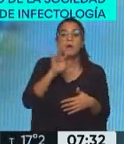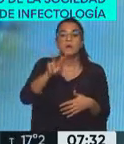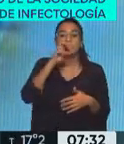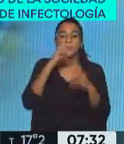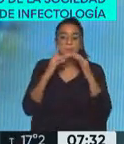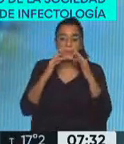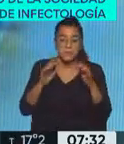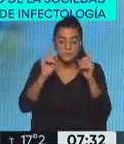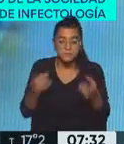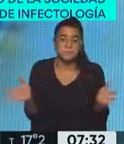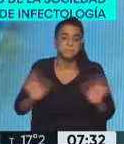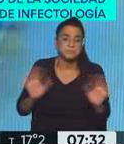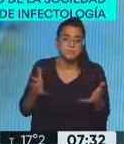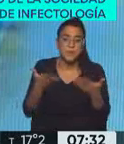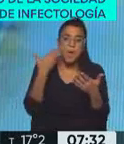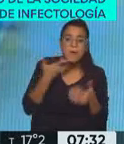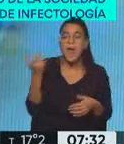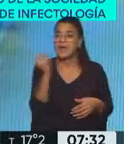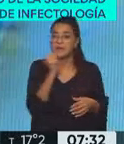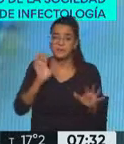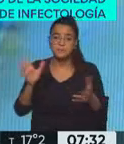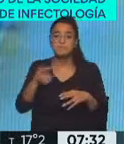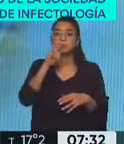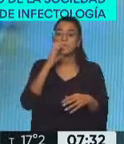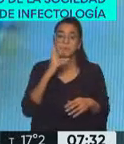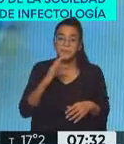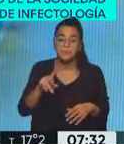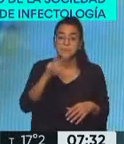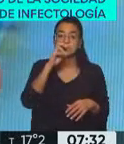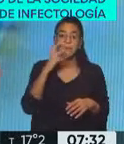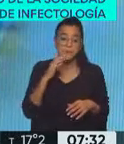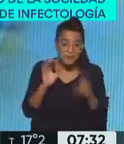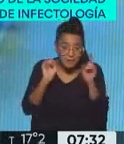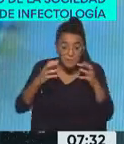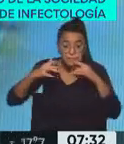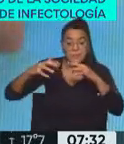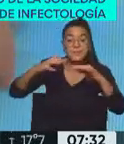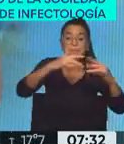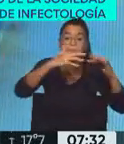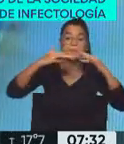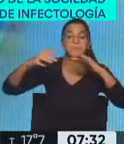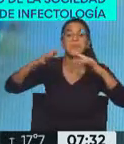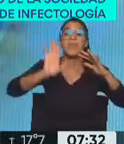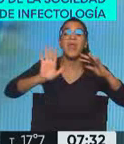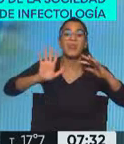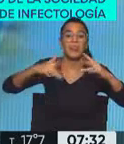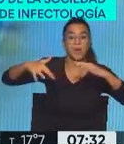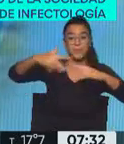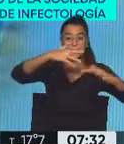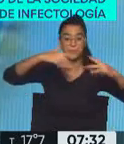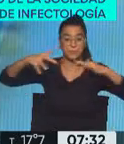incluso no hace falta ni hablar ni cantar digo al respirar generamos aerosoles y esos aerosoles quedan suspendidos en el aire